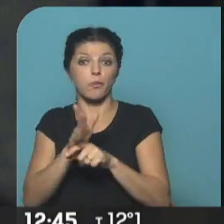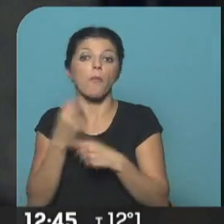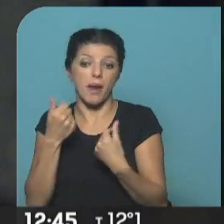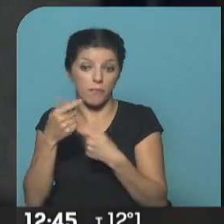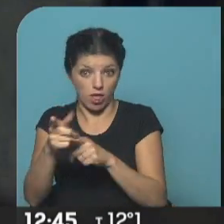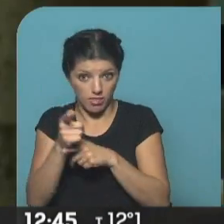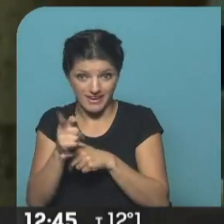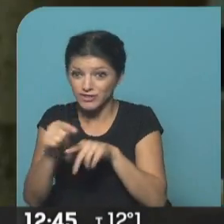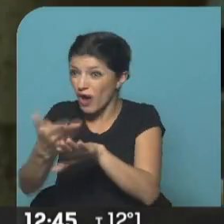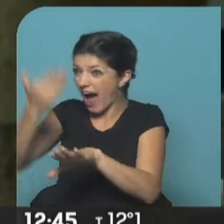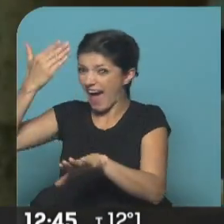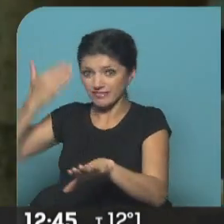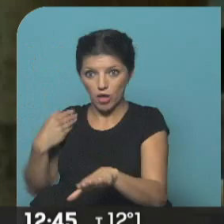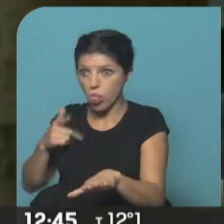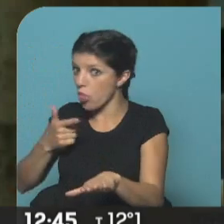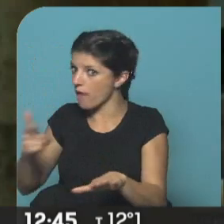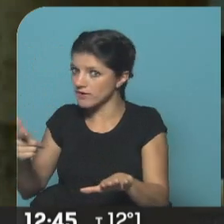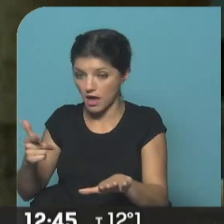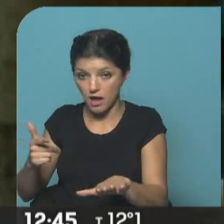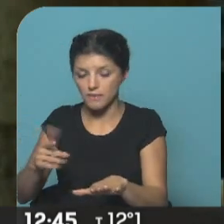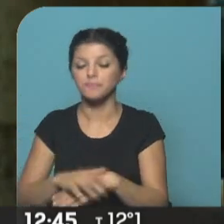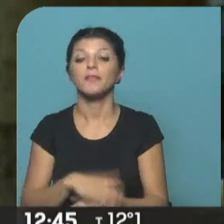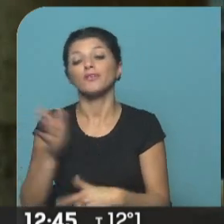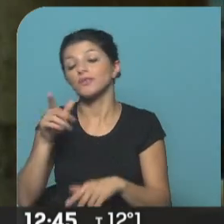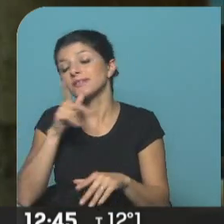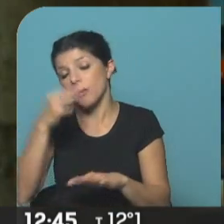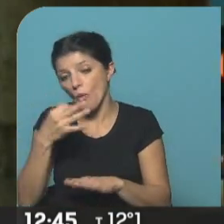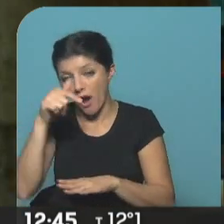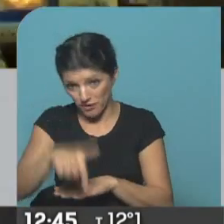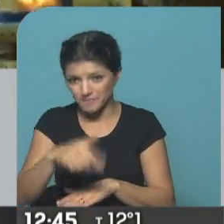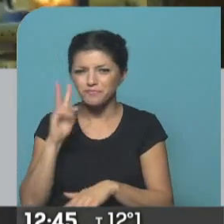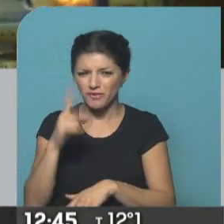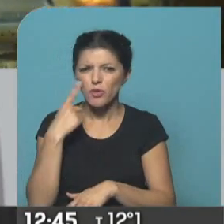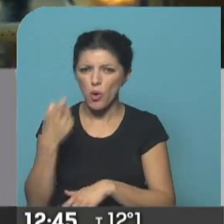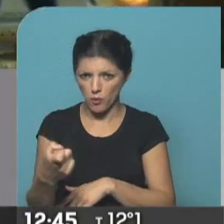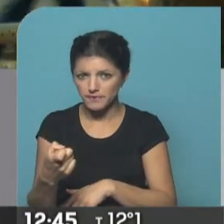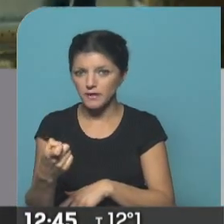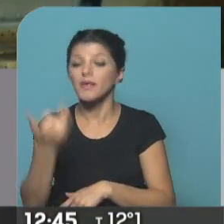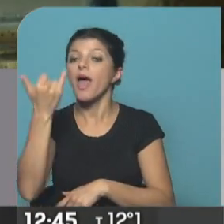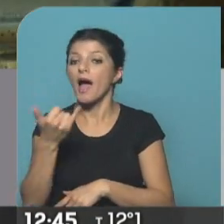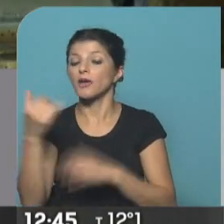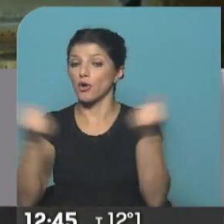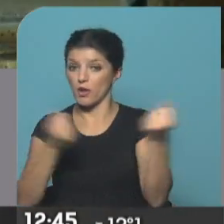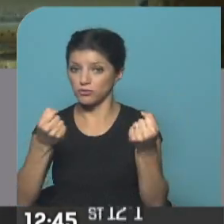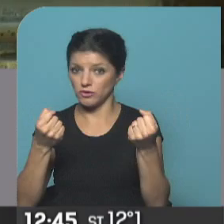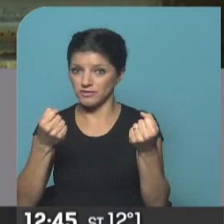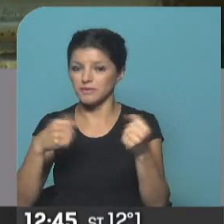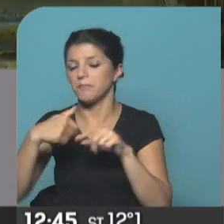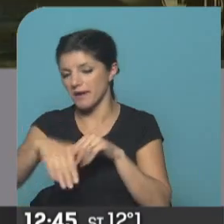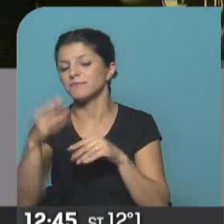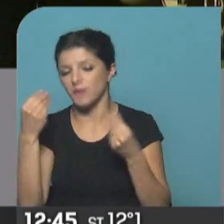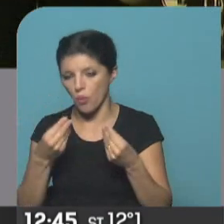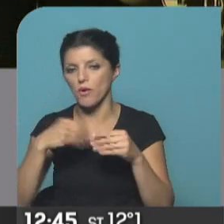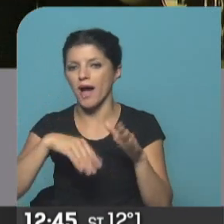Francia hace 3 o 4 años. Vamos seguramente a ver cómo a partir de estos atentados con vehículos aparecen los pilarcitos, esos que uno ve acá frente a